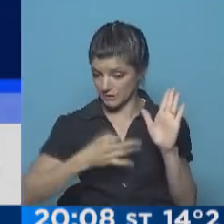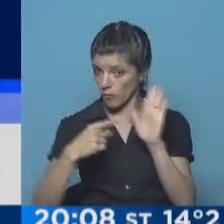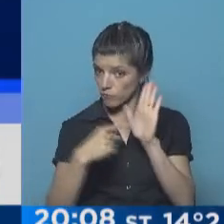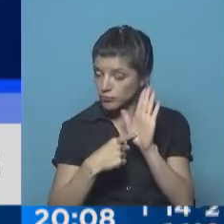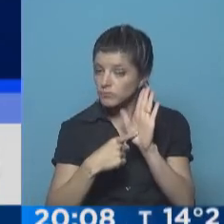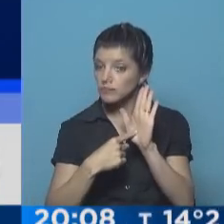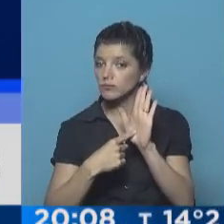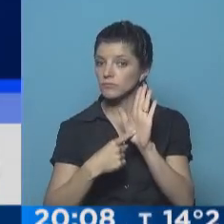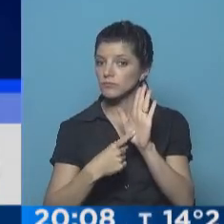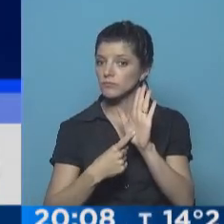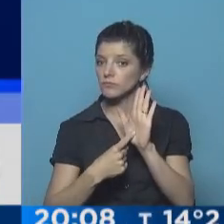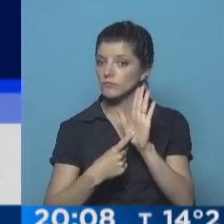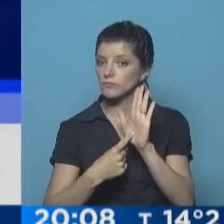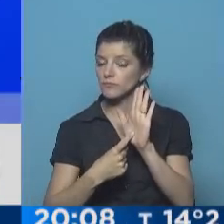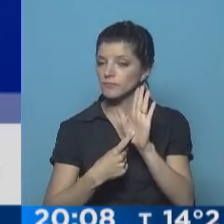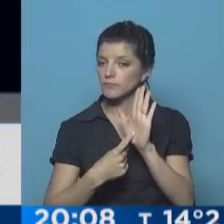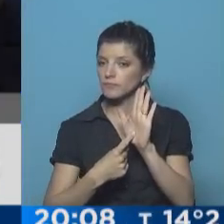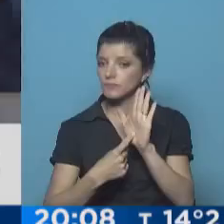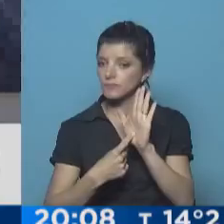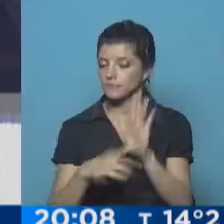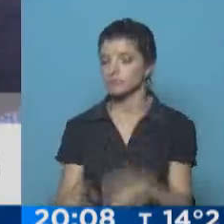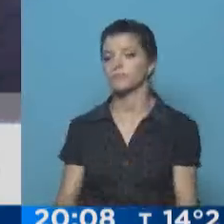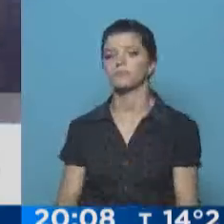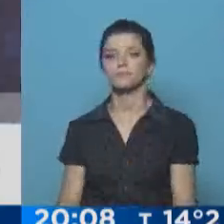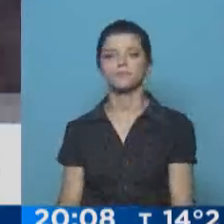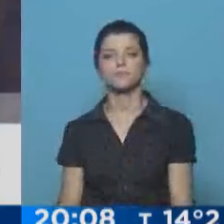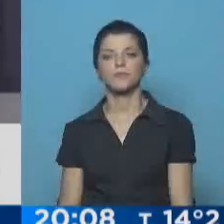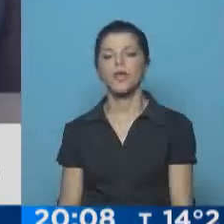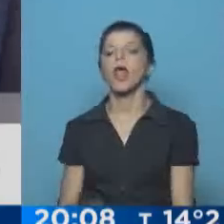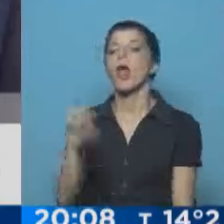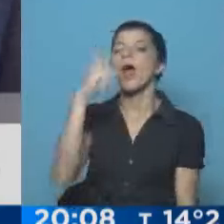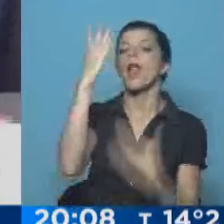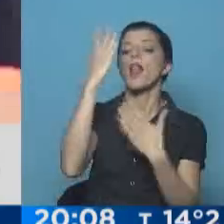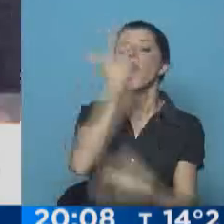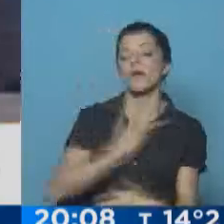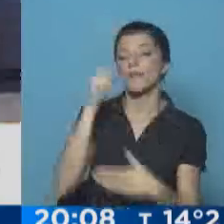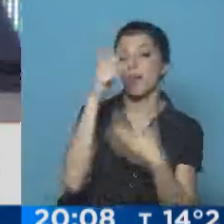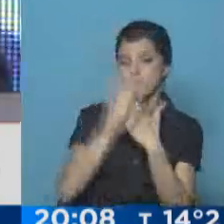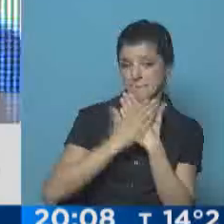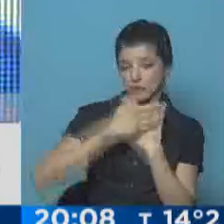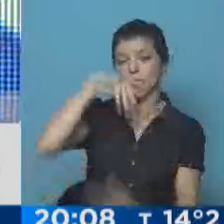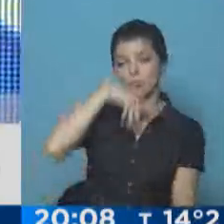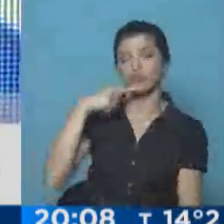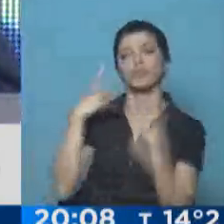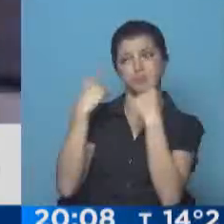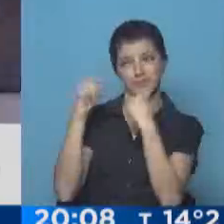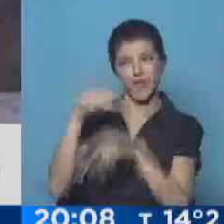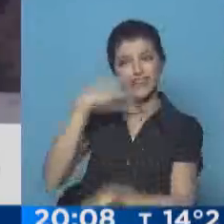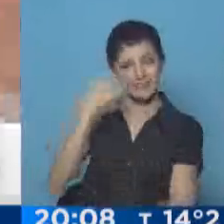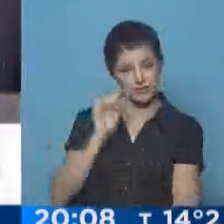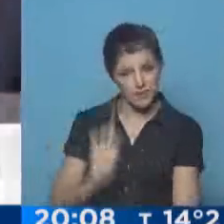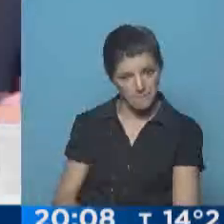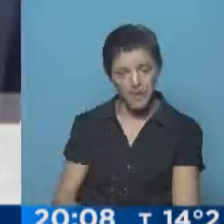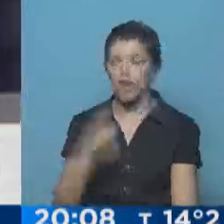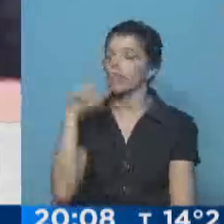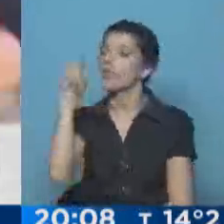doctrina y jurisprudencia en abundancia. El jefe de gabinete, Aníbal Fernández, se mostró crítico del fallo al asegurar